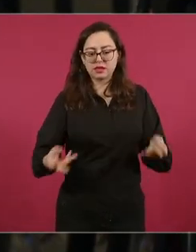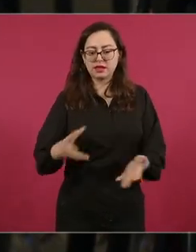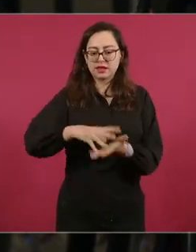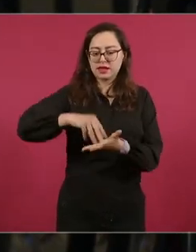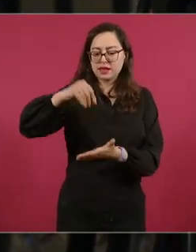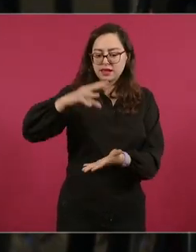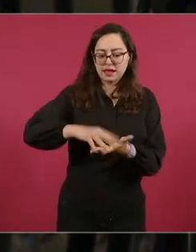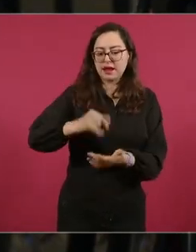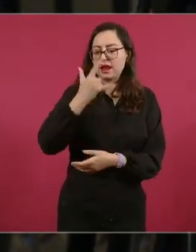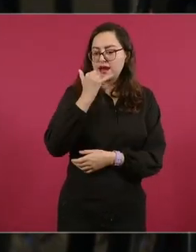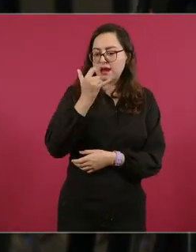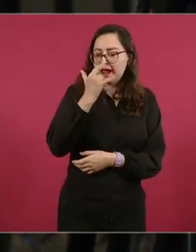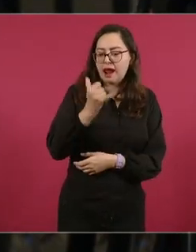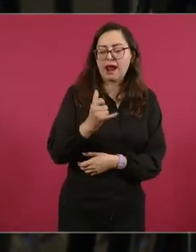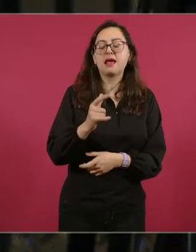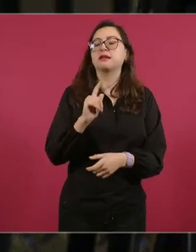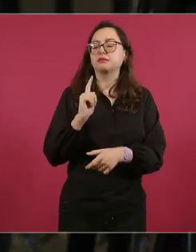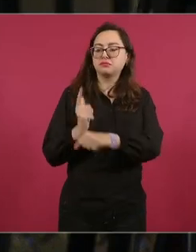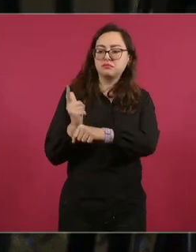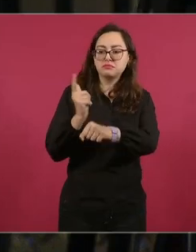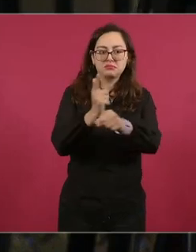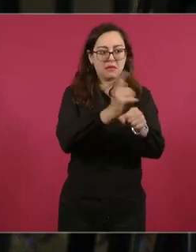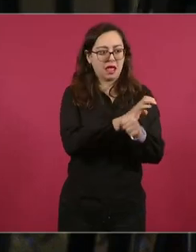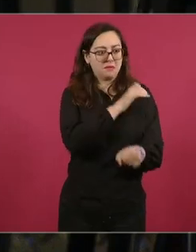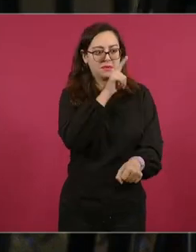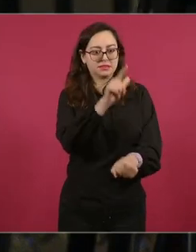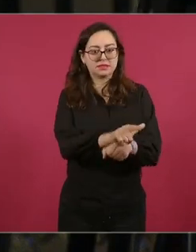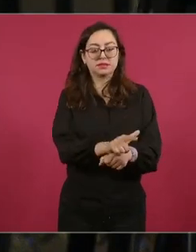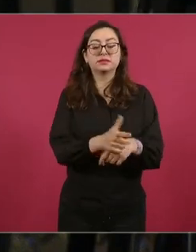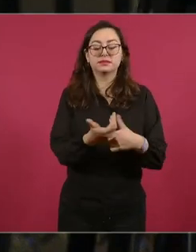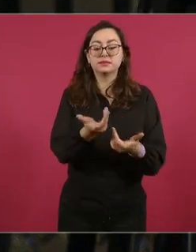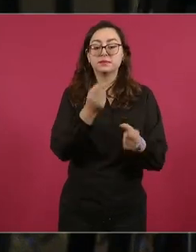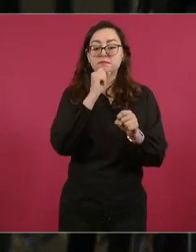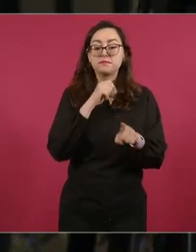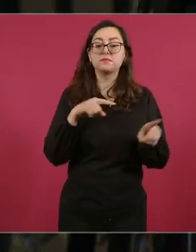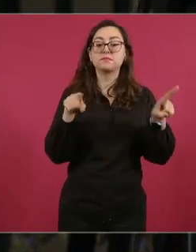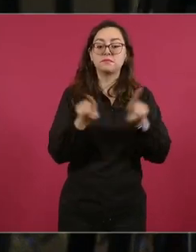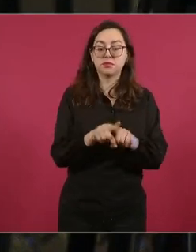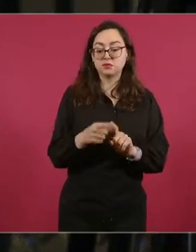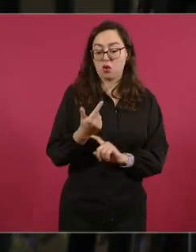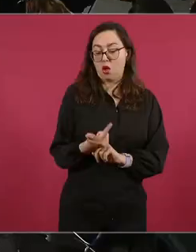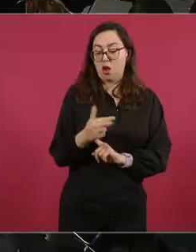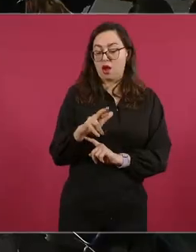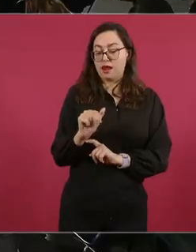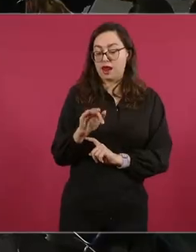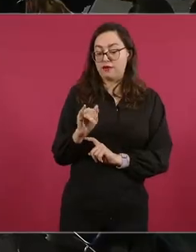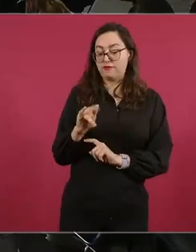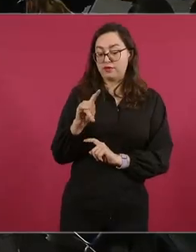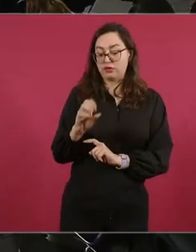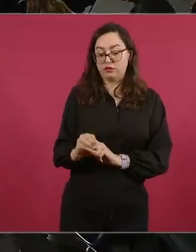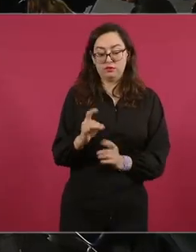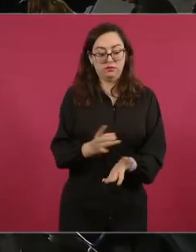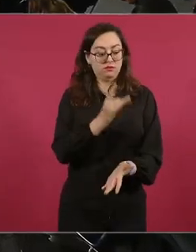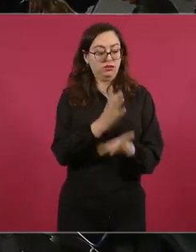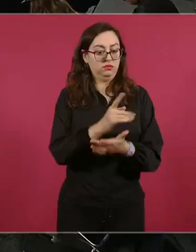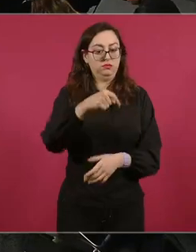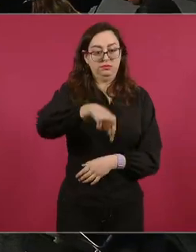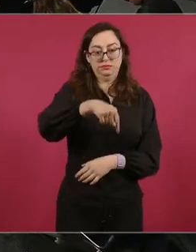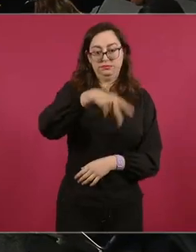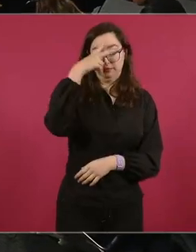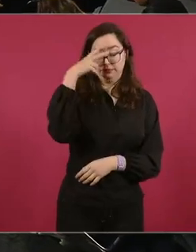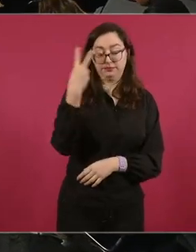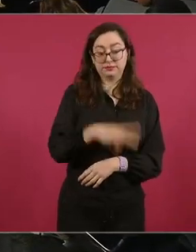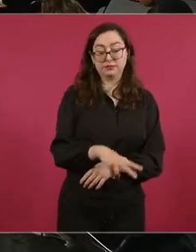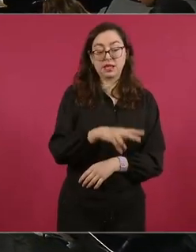está el grafito, que también es un componente muy especial para las baterías. Somos el único productor de grafito en México, de hecho es importante. Además de que